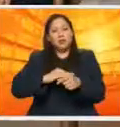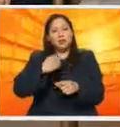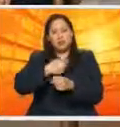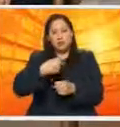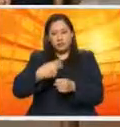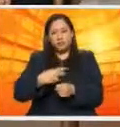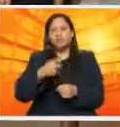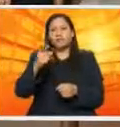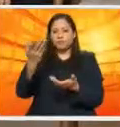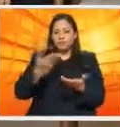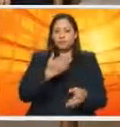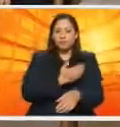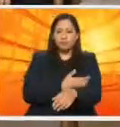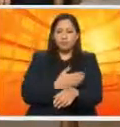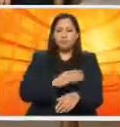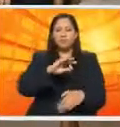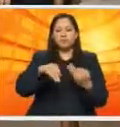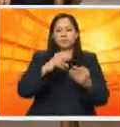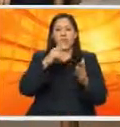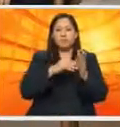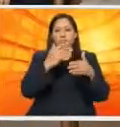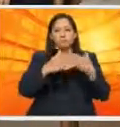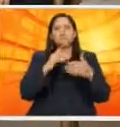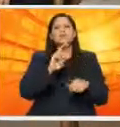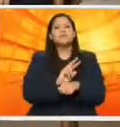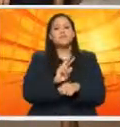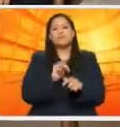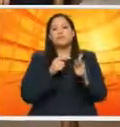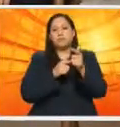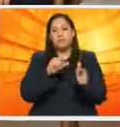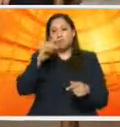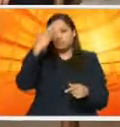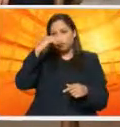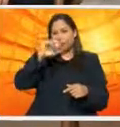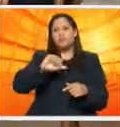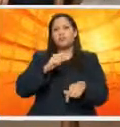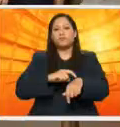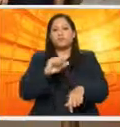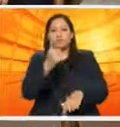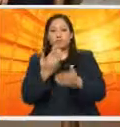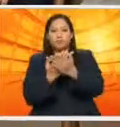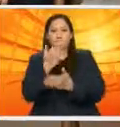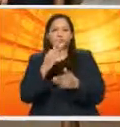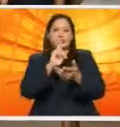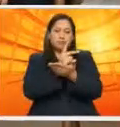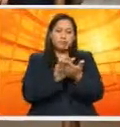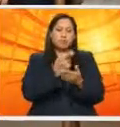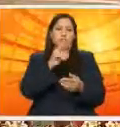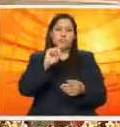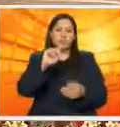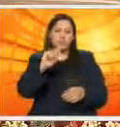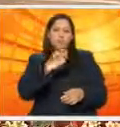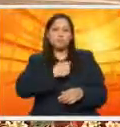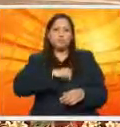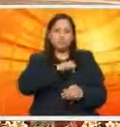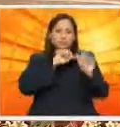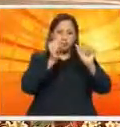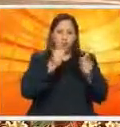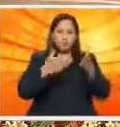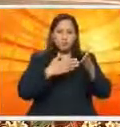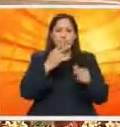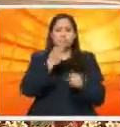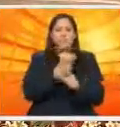ustedes que me han acompañado durante todo este año y bueno, seguiremos al pendiente. Aparte, ya sabe que hoy a las 11 de la mañana es el programa Salud. Terminando aquí, Tuciudades, claro arranca a saludarte en esta